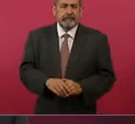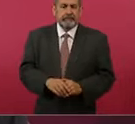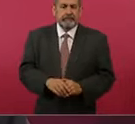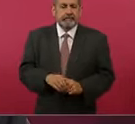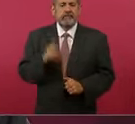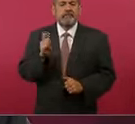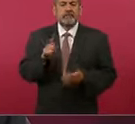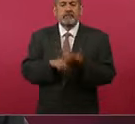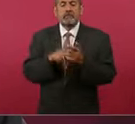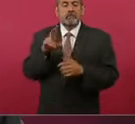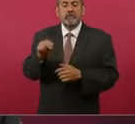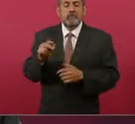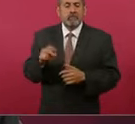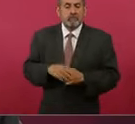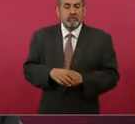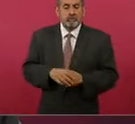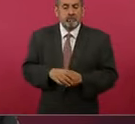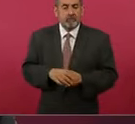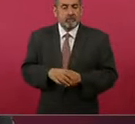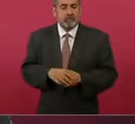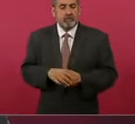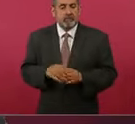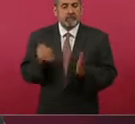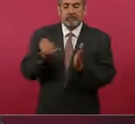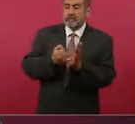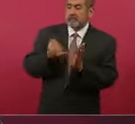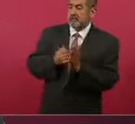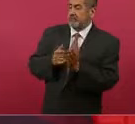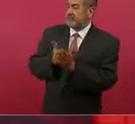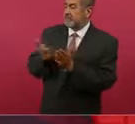y que no haya evasión fiscal,